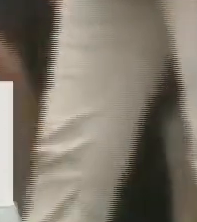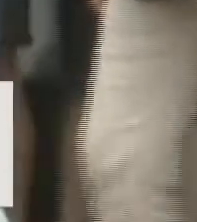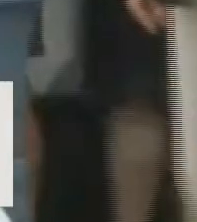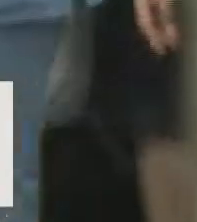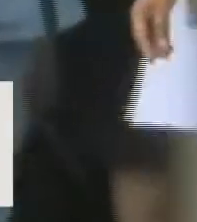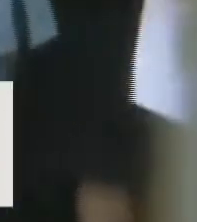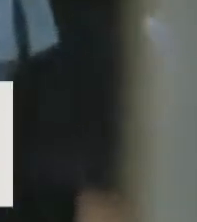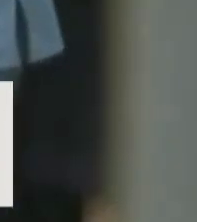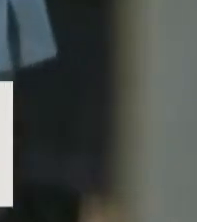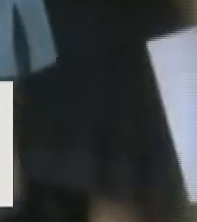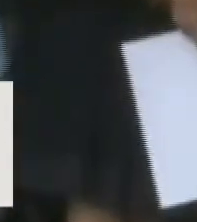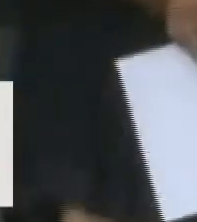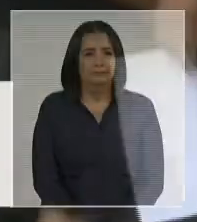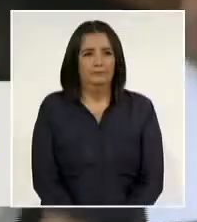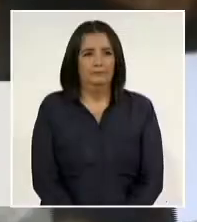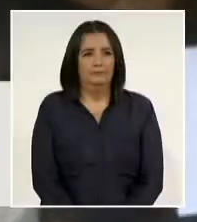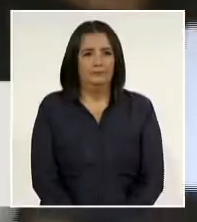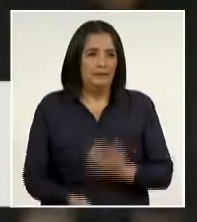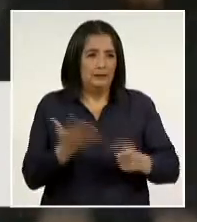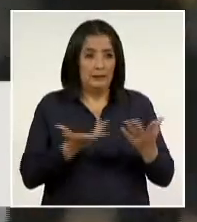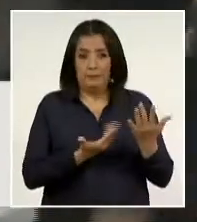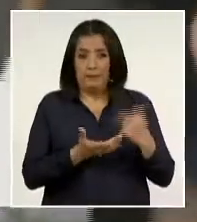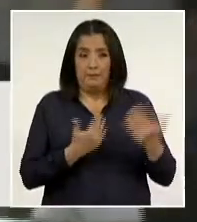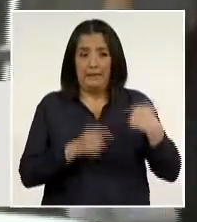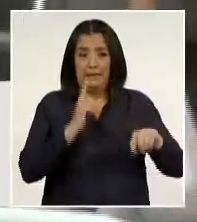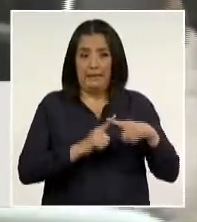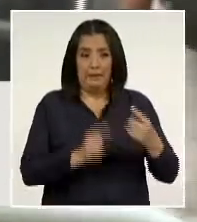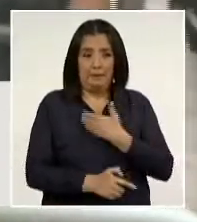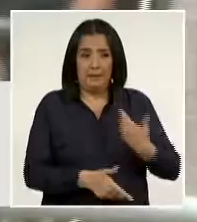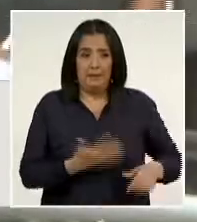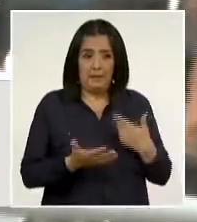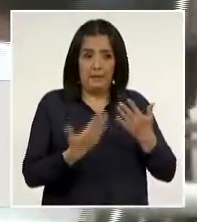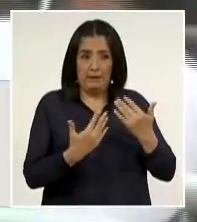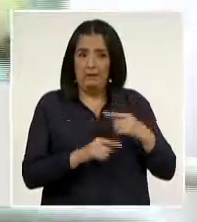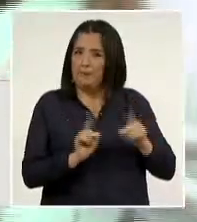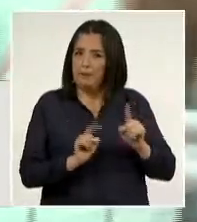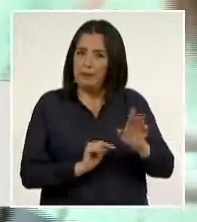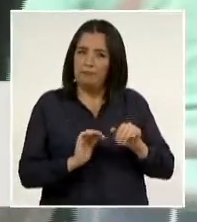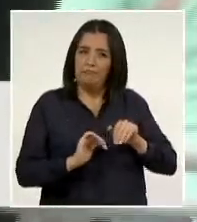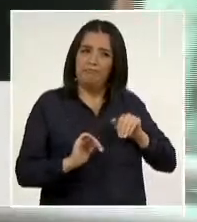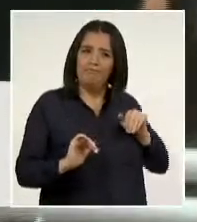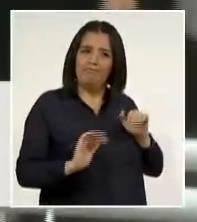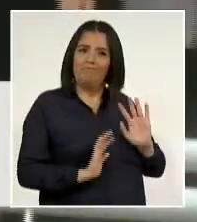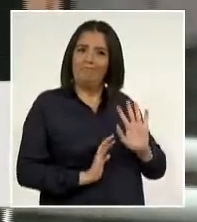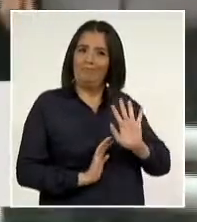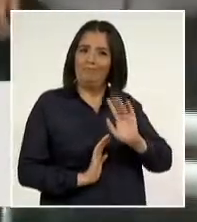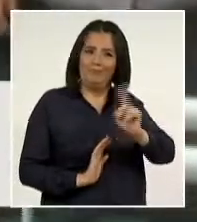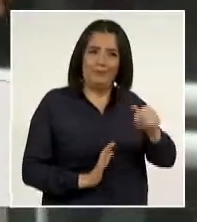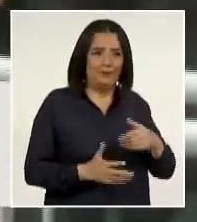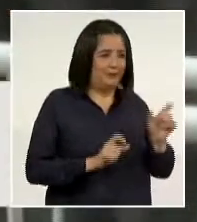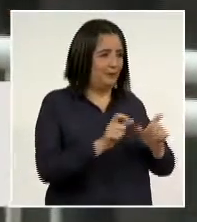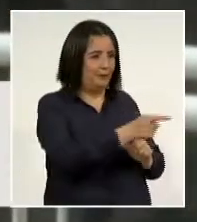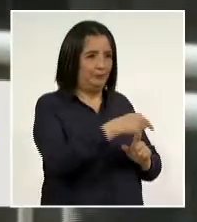Se esperaba alguna declaración del expresidente, pero como sabemos, él está tratando de mantenerse distante del ojo público. Tiene